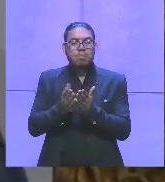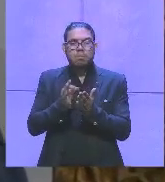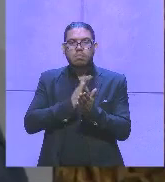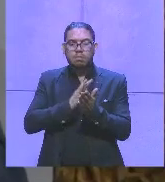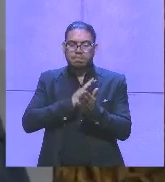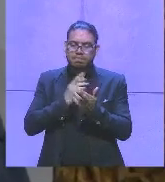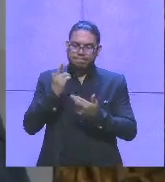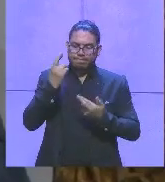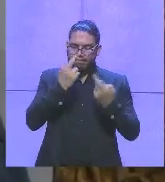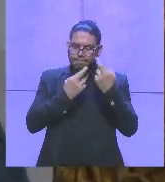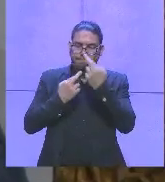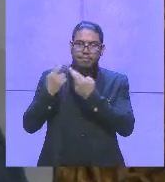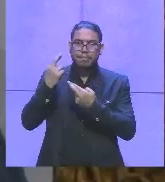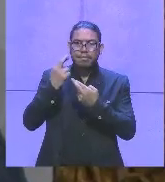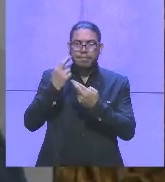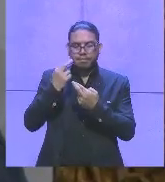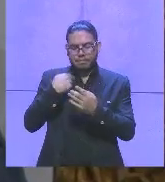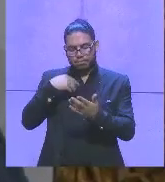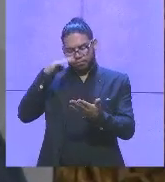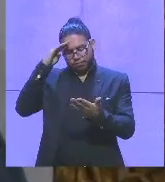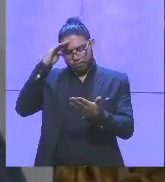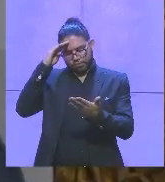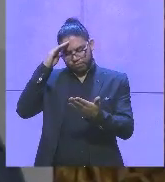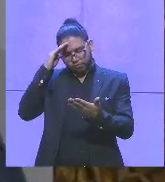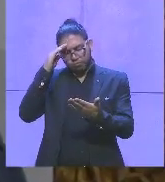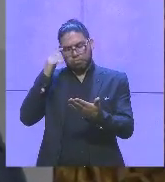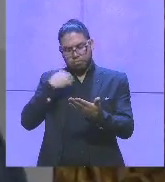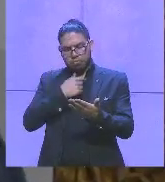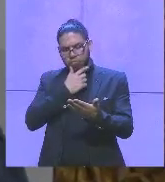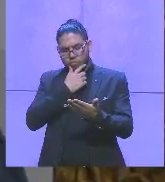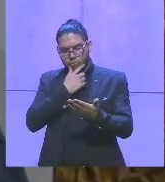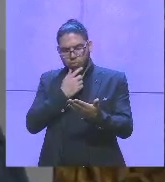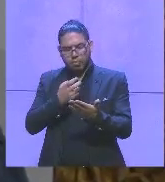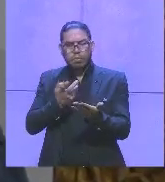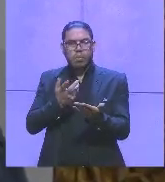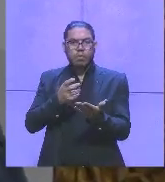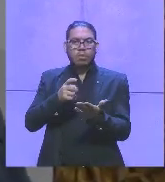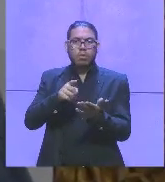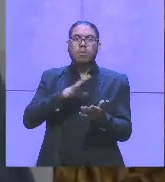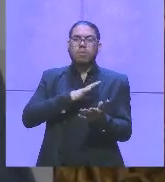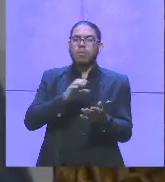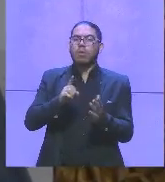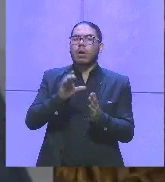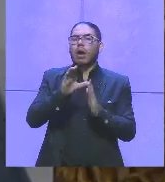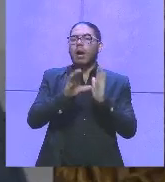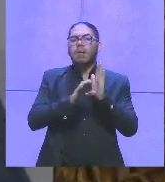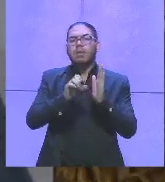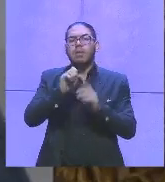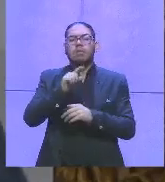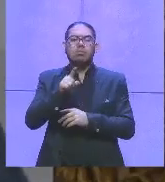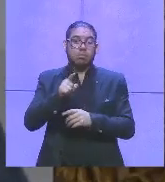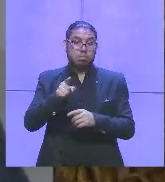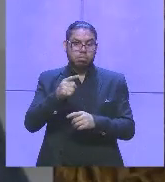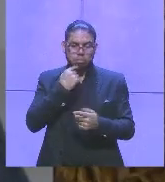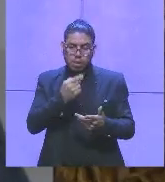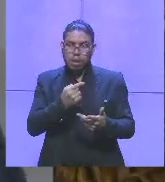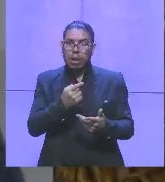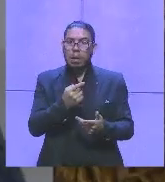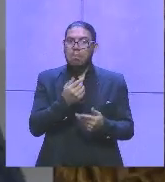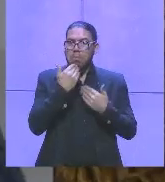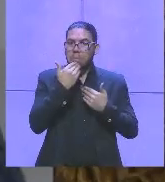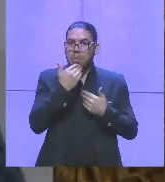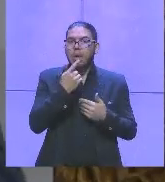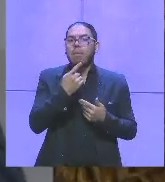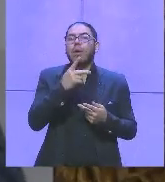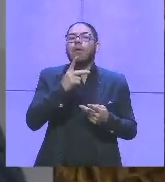revisar de manera crítica, podrán constatar en los capítulos que hay capítulos que hablan muy bien de las decisiones,